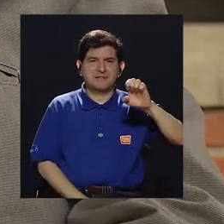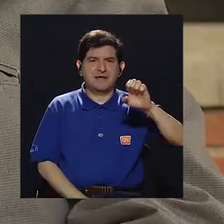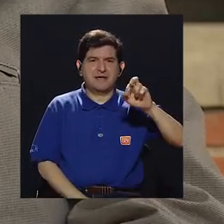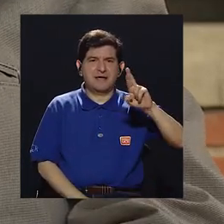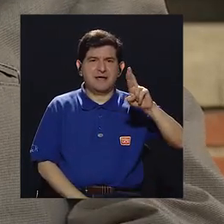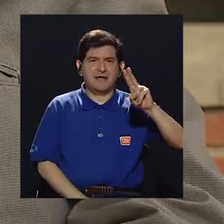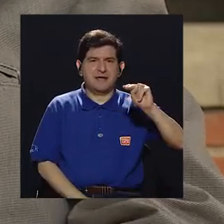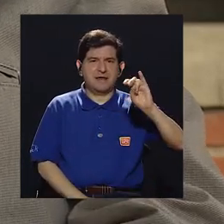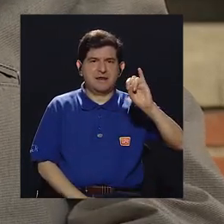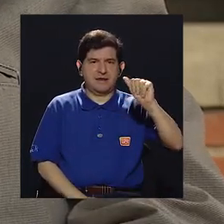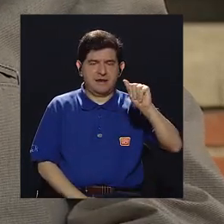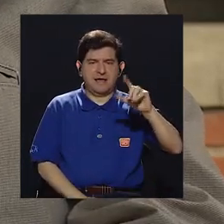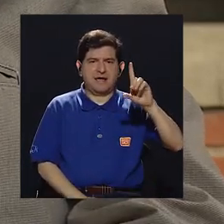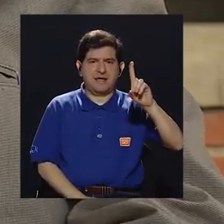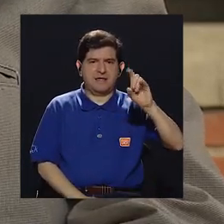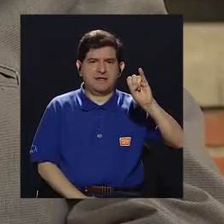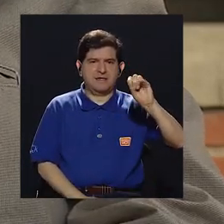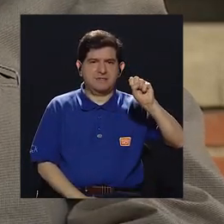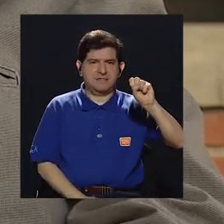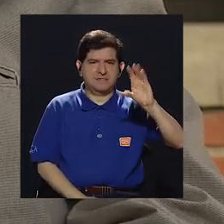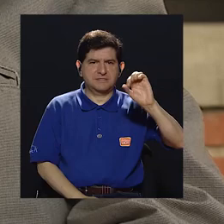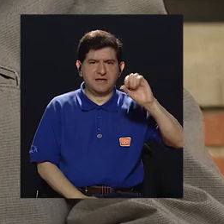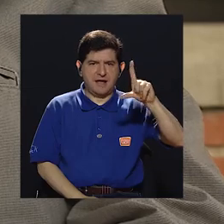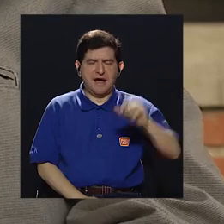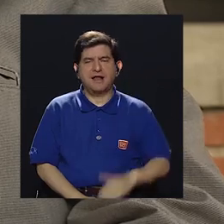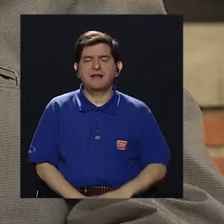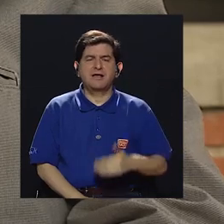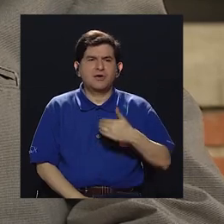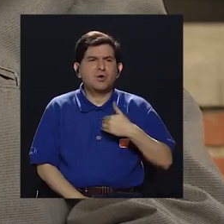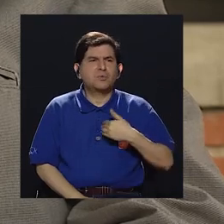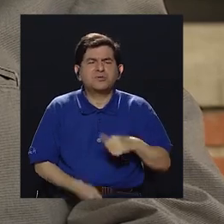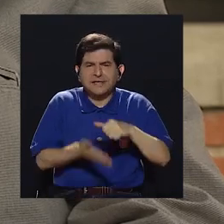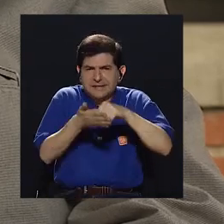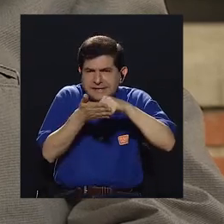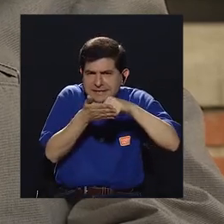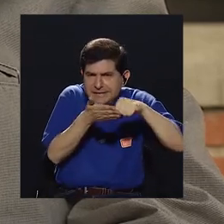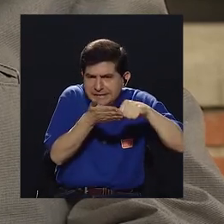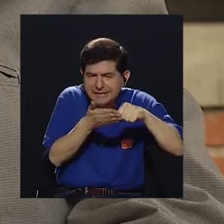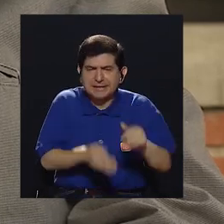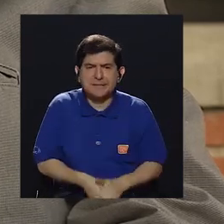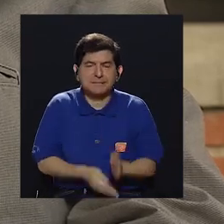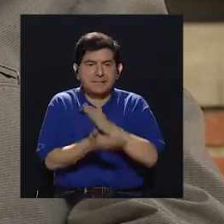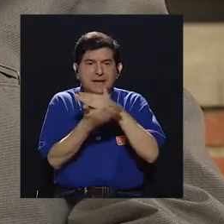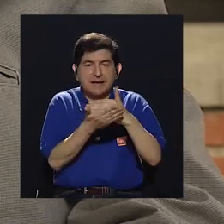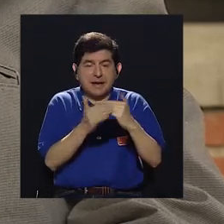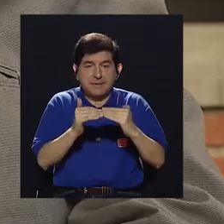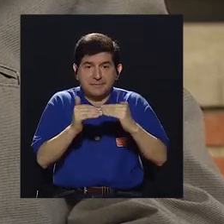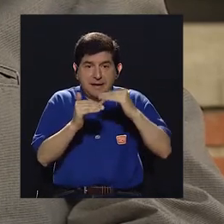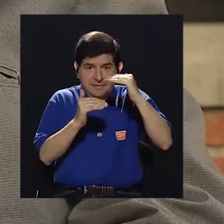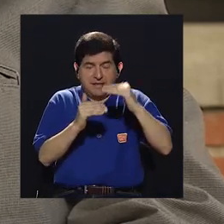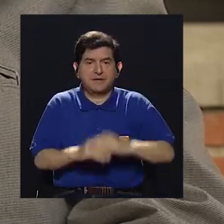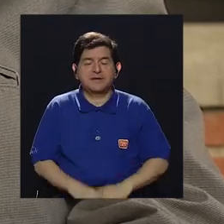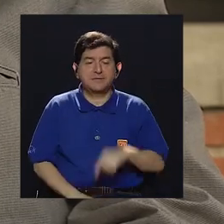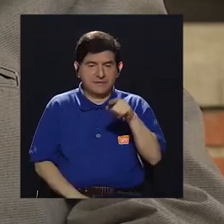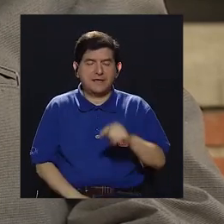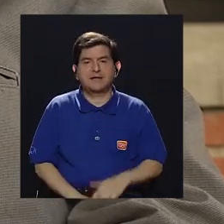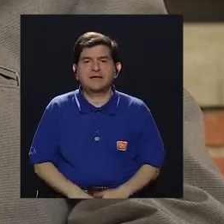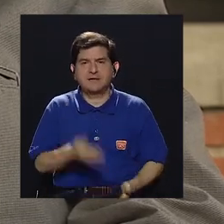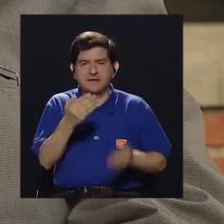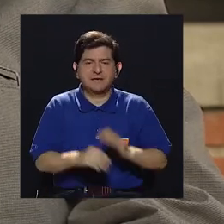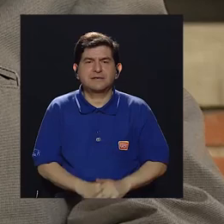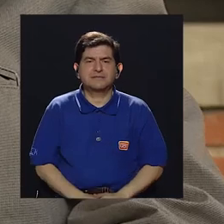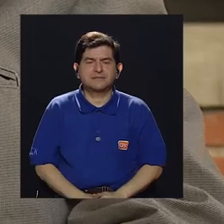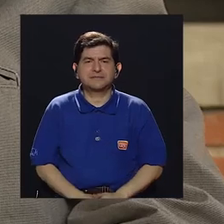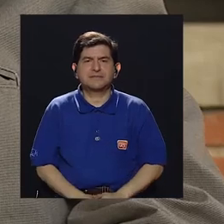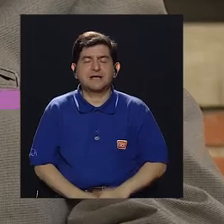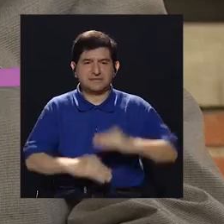y uno entiende por hernia discal como si uno tuviera una cremita y entonces la parte de arriba de la galleta que hace el